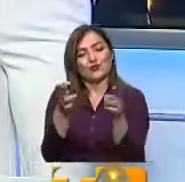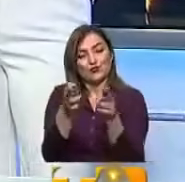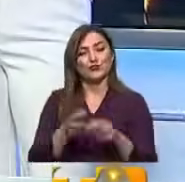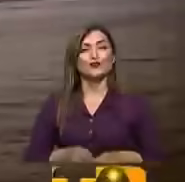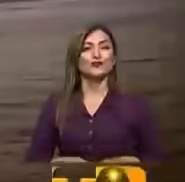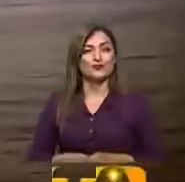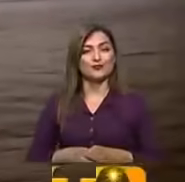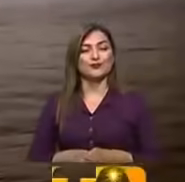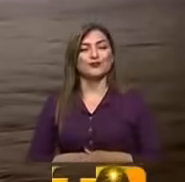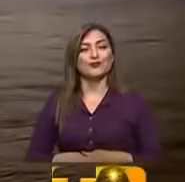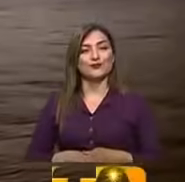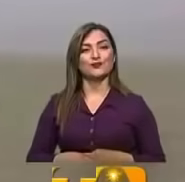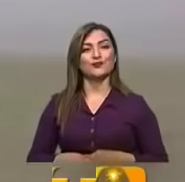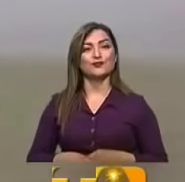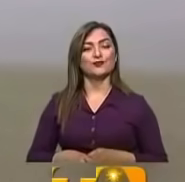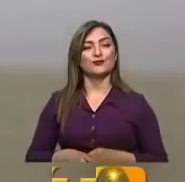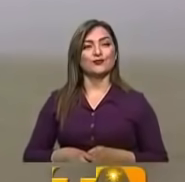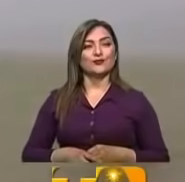temas.